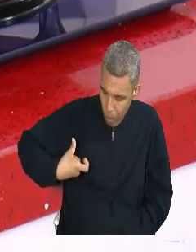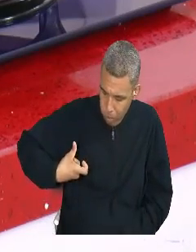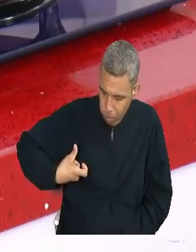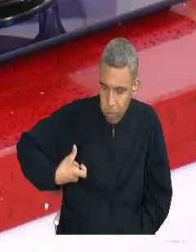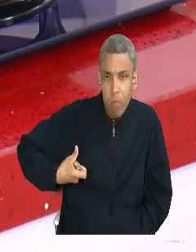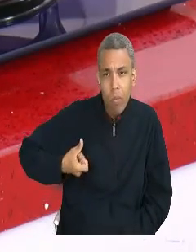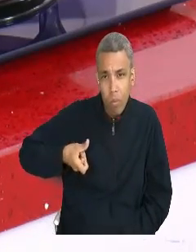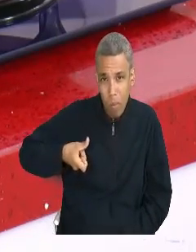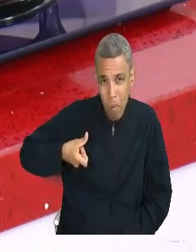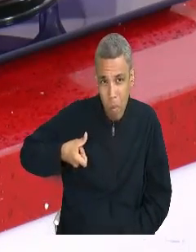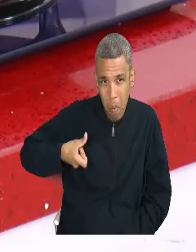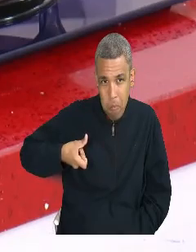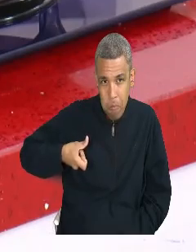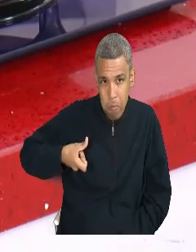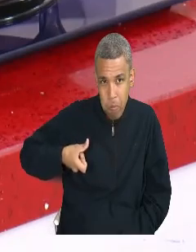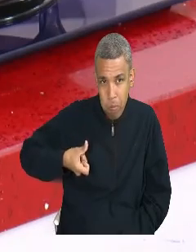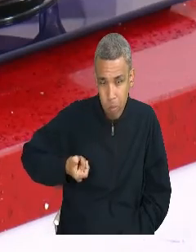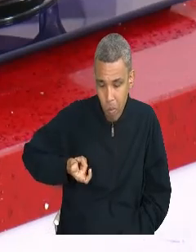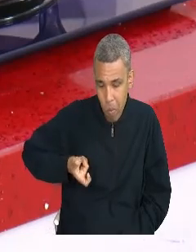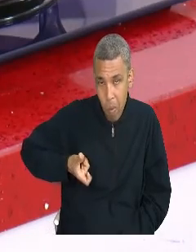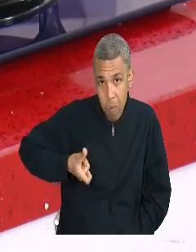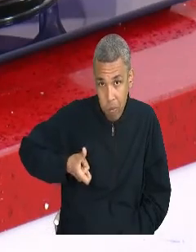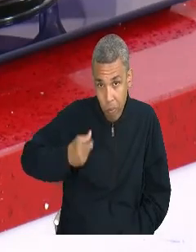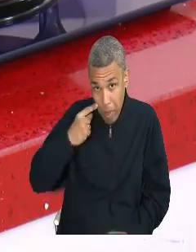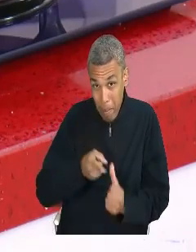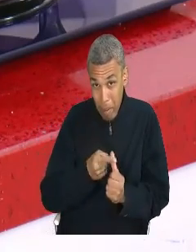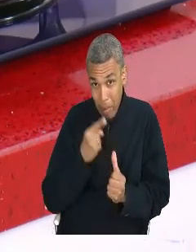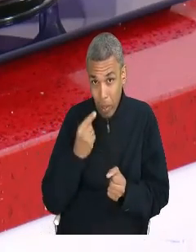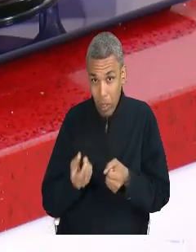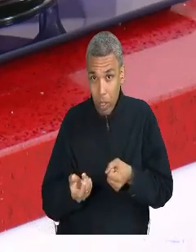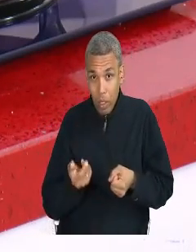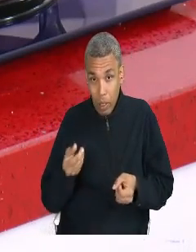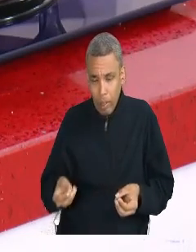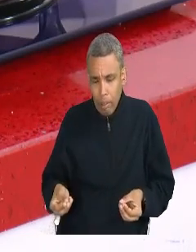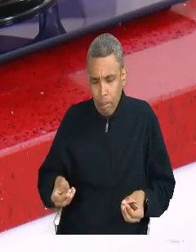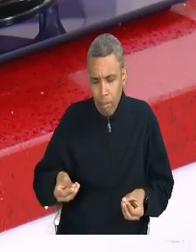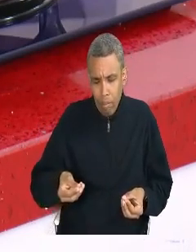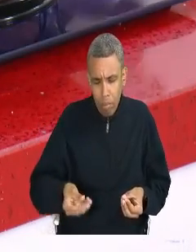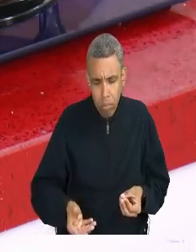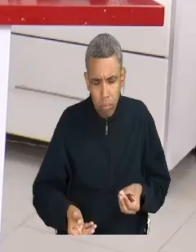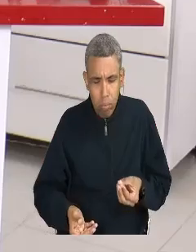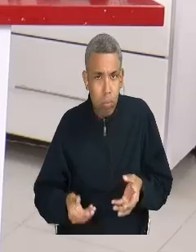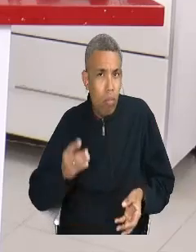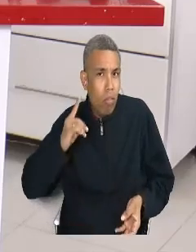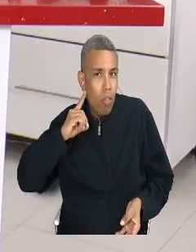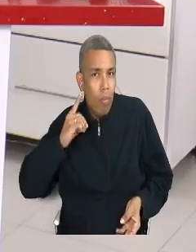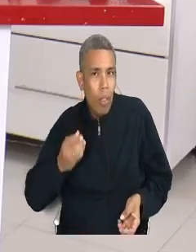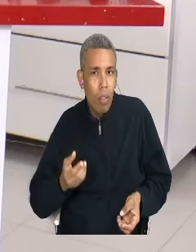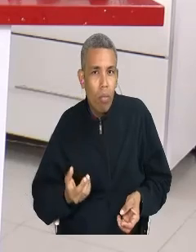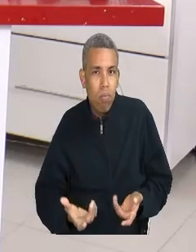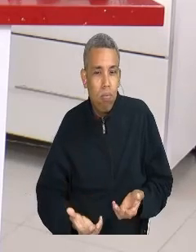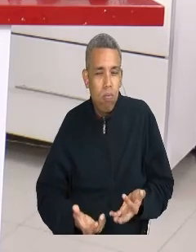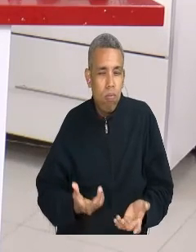ver, si lo alcanzan a oír, de una vez empieza la cocción. Y